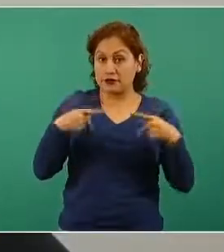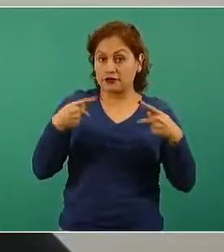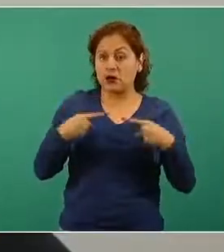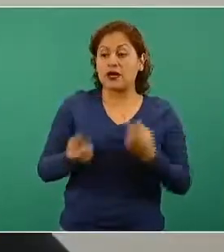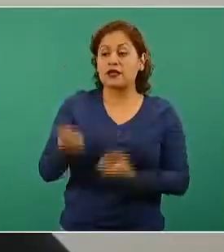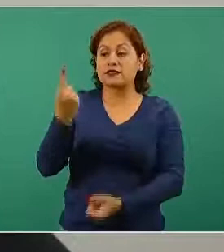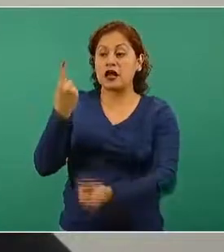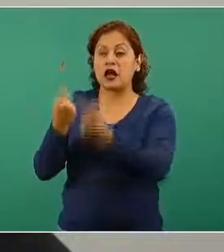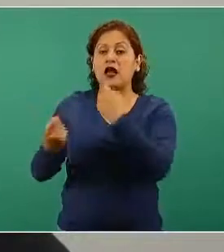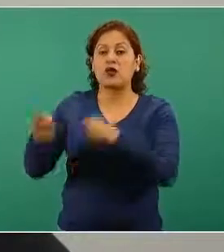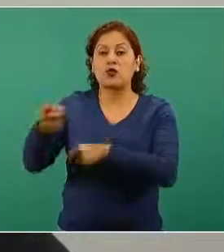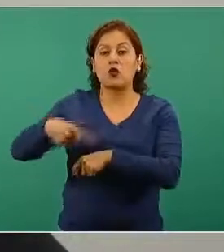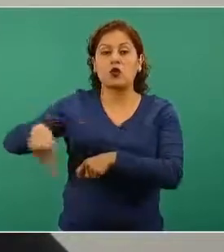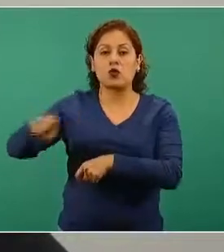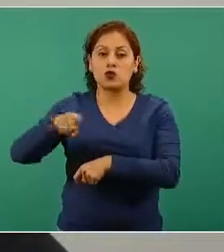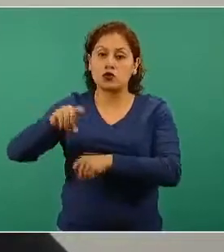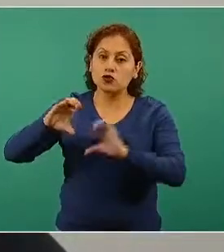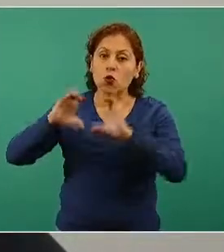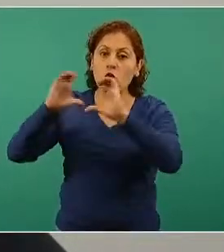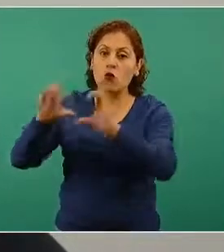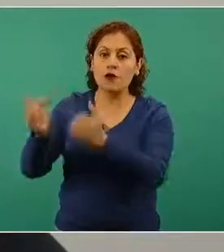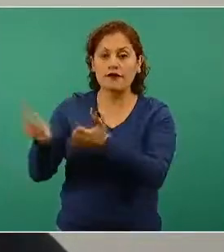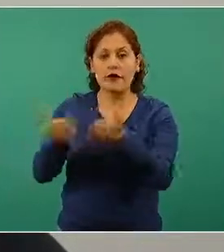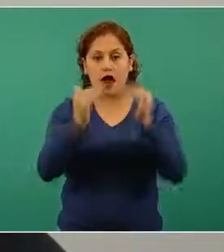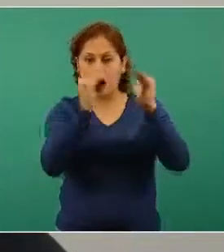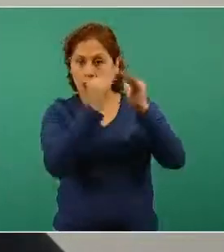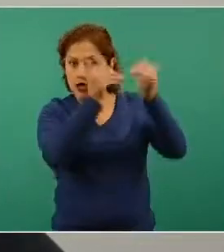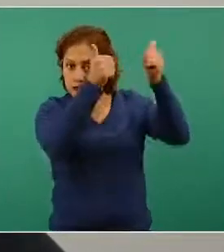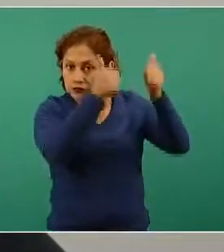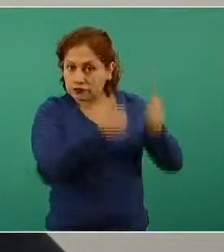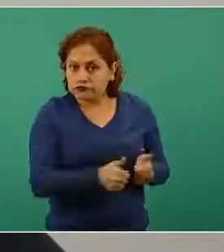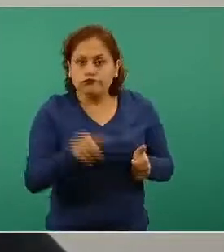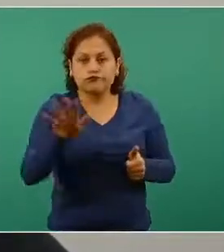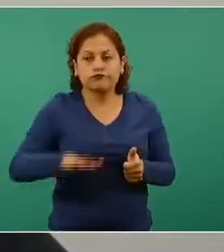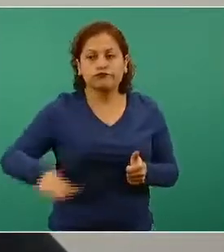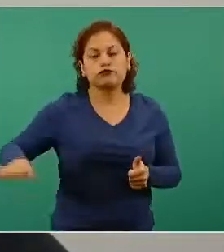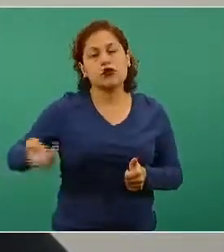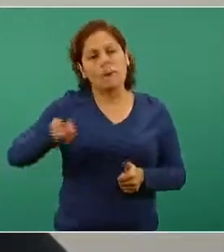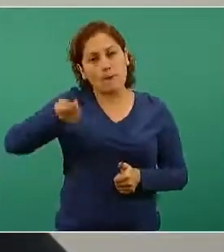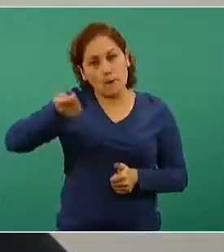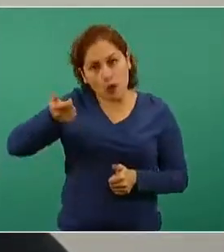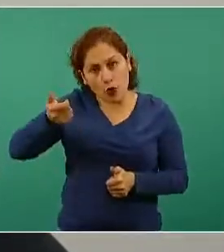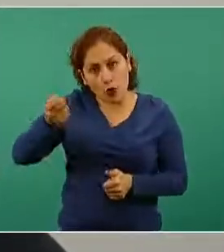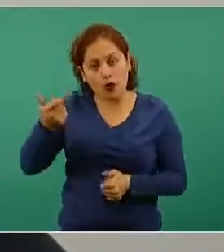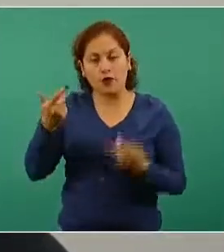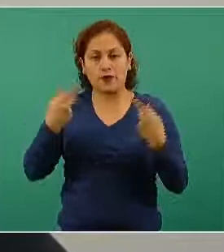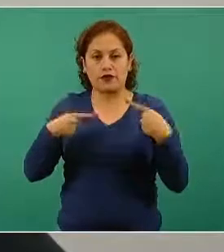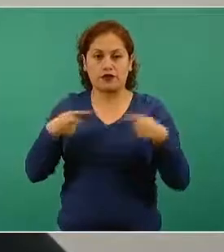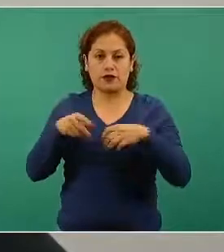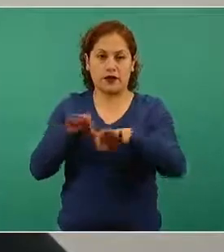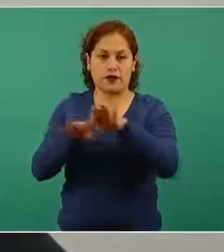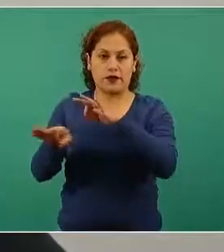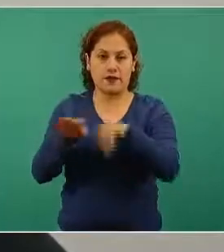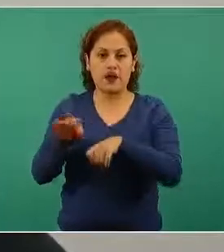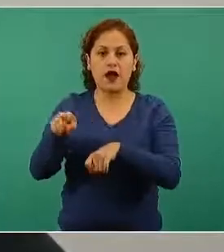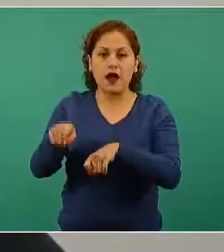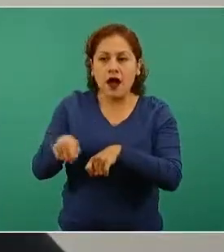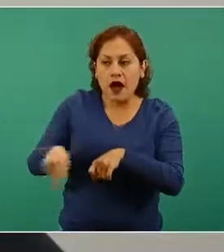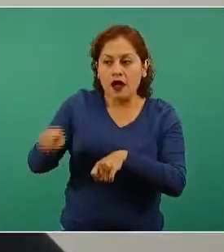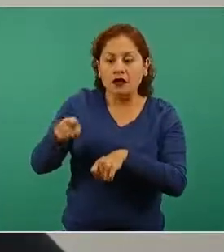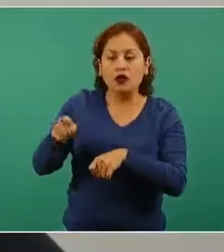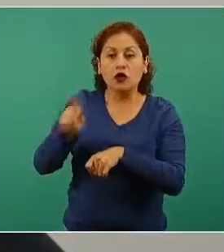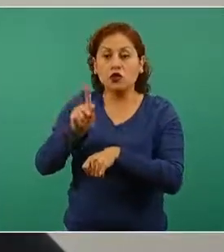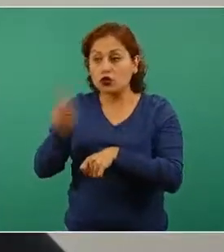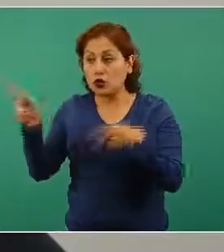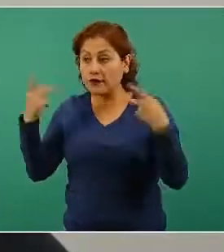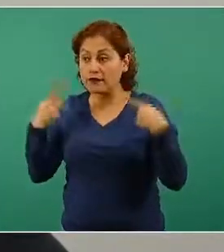resguardarse, pero continuaron ofreciendo sus servicios especializados en estas otras áreas a las personas que así lo requerían. Los